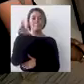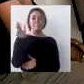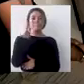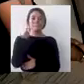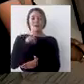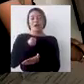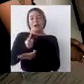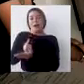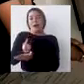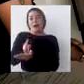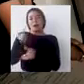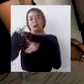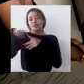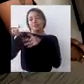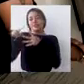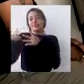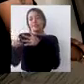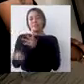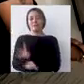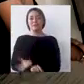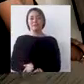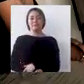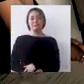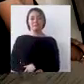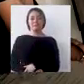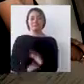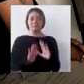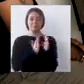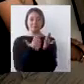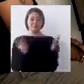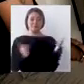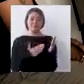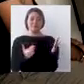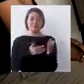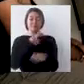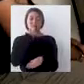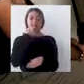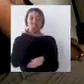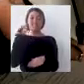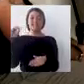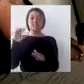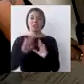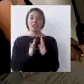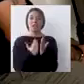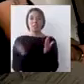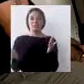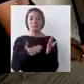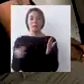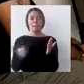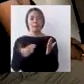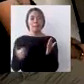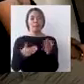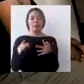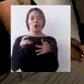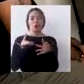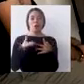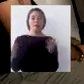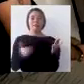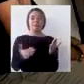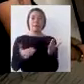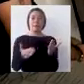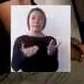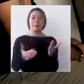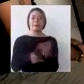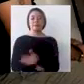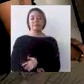Ito, y que fue un texto de 600 páginas, ¿sí? De 600 páginas